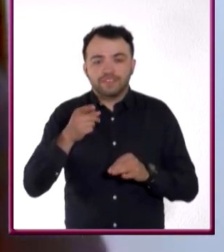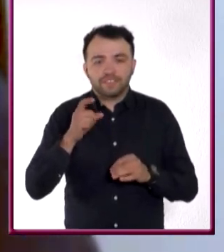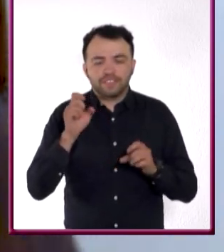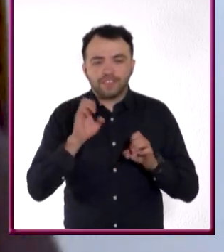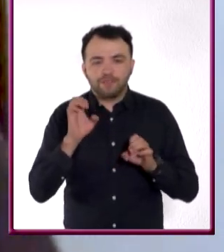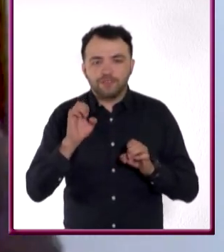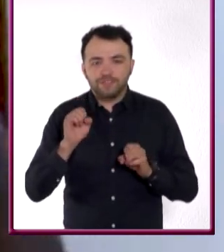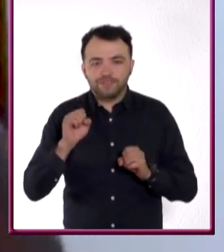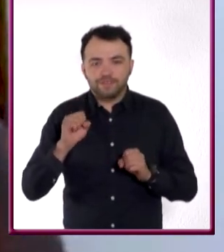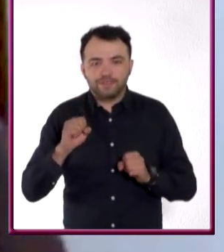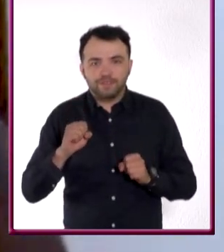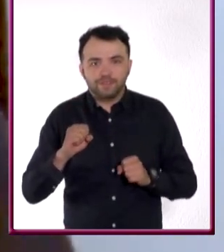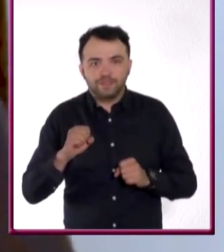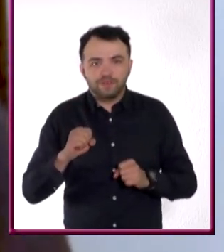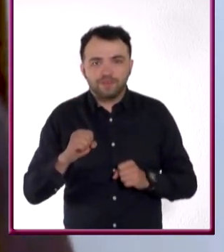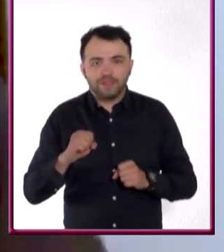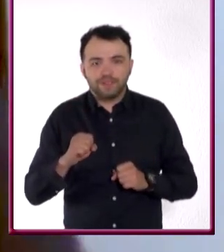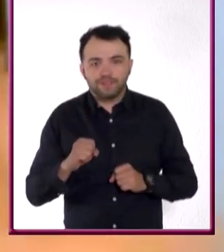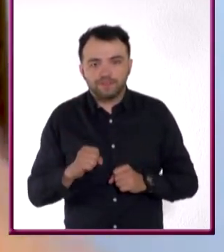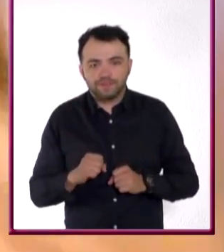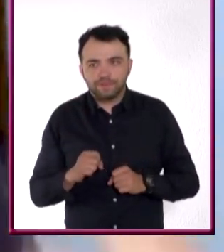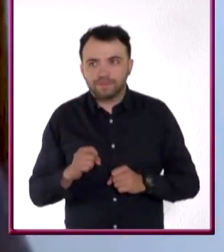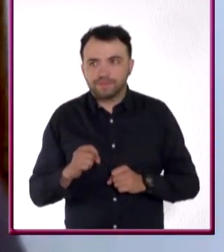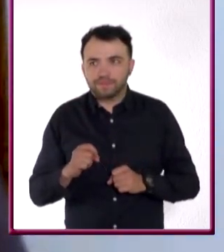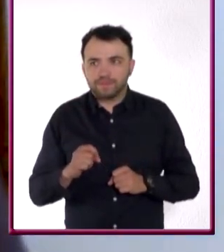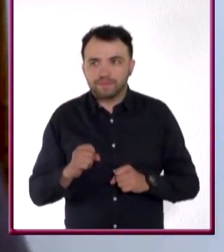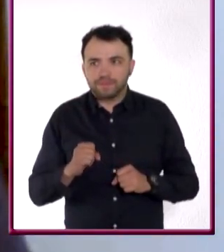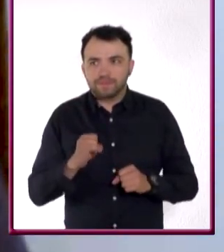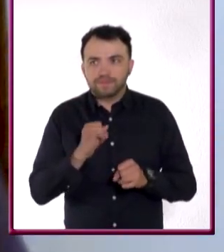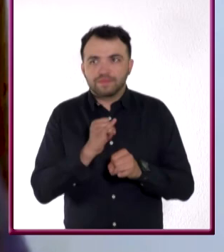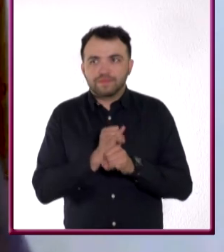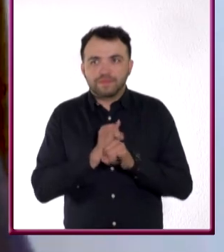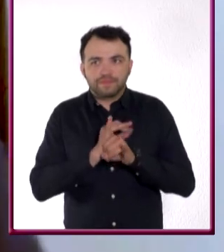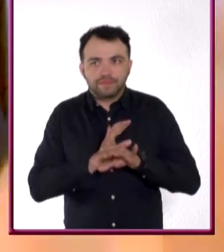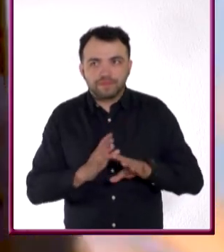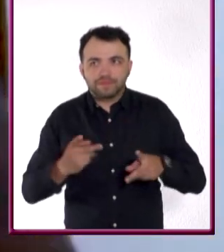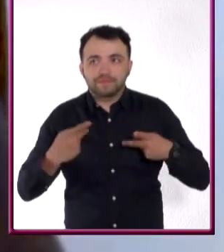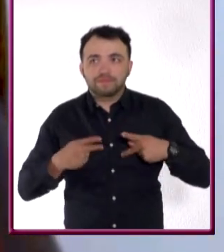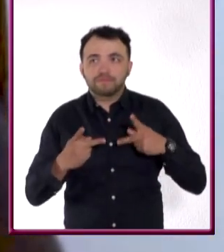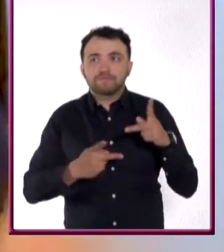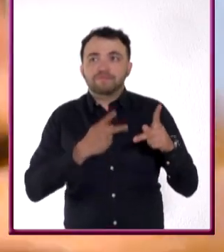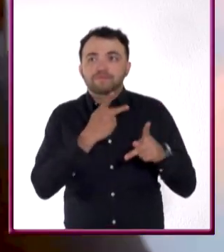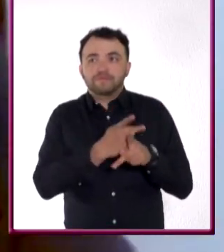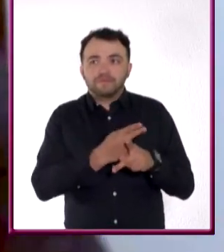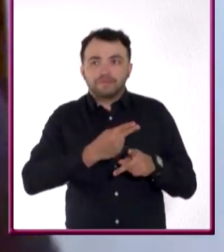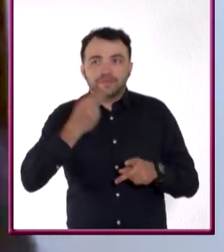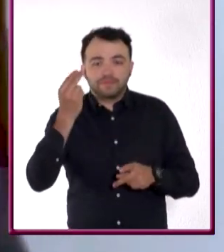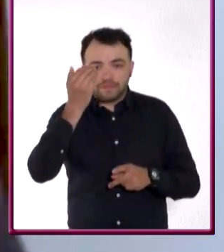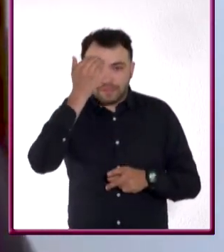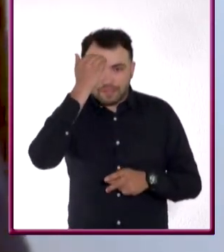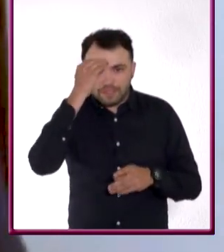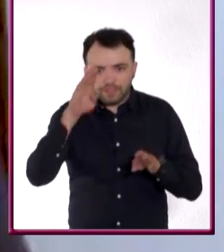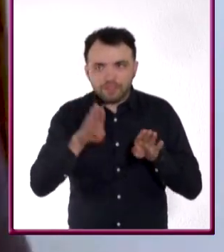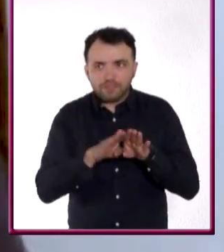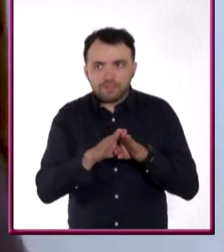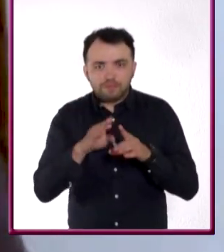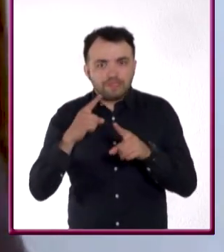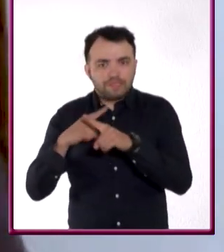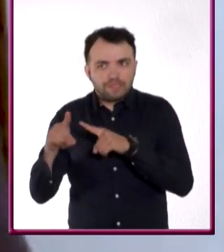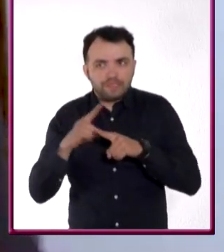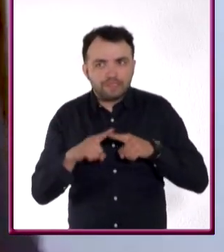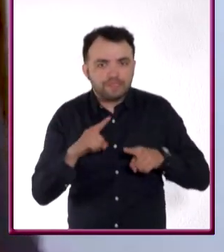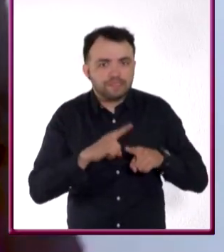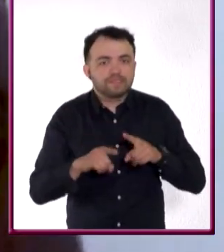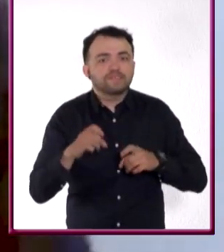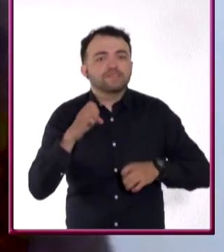necesita mucha información, ¿no? Por parte de los inversionistas, pues necesitan saber cómo van las diferentes empresas,